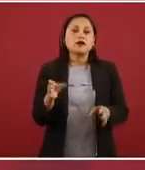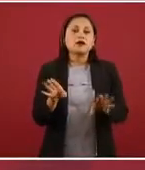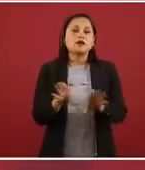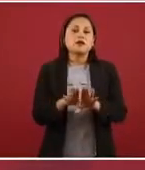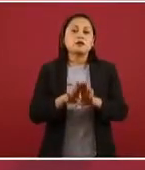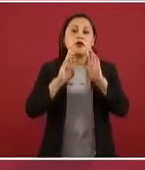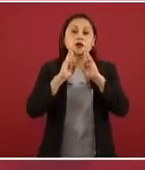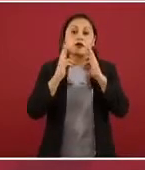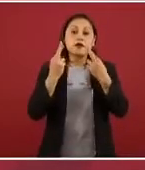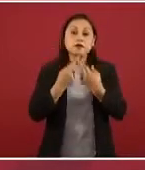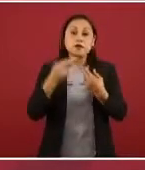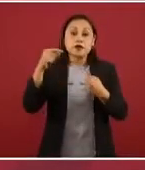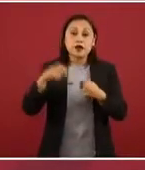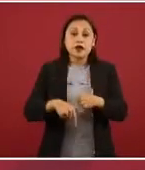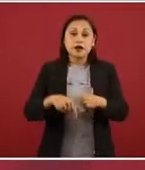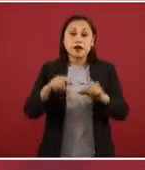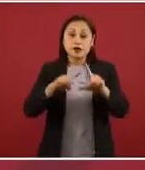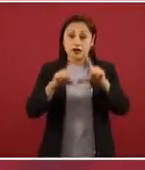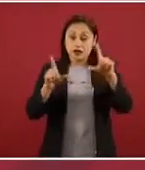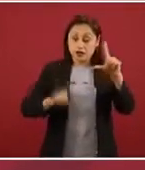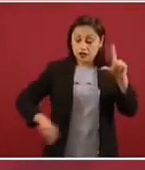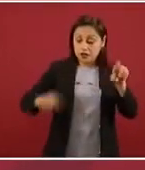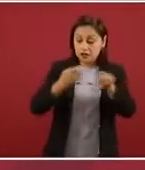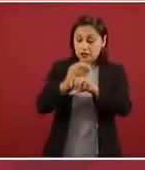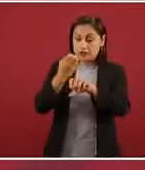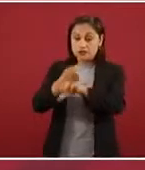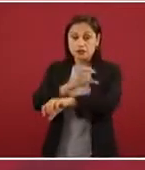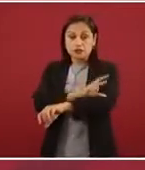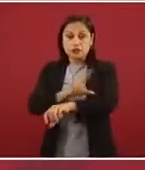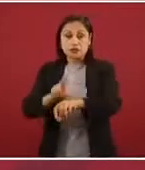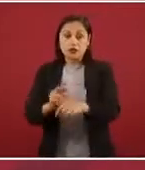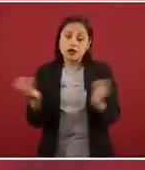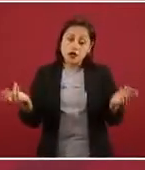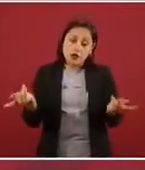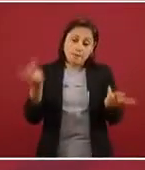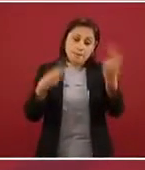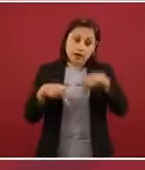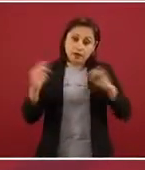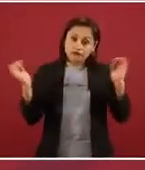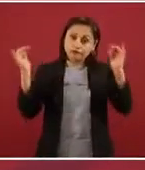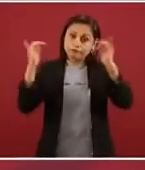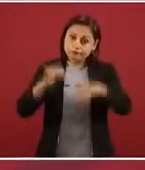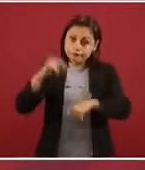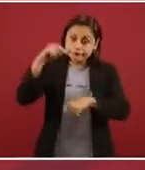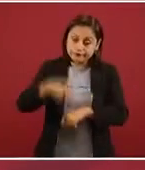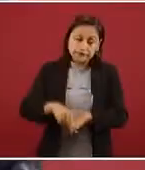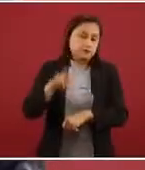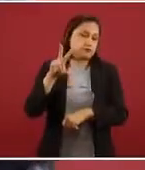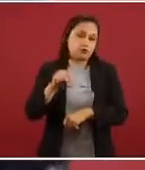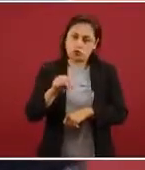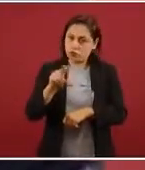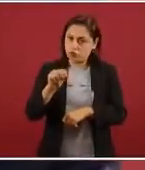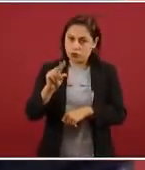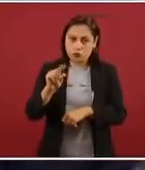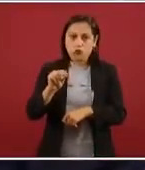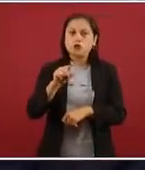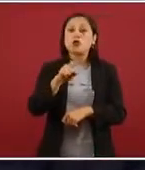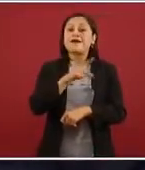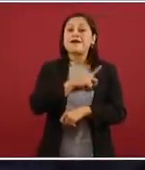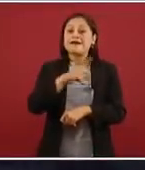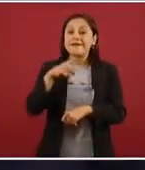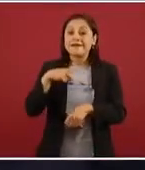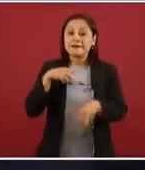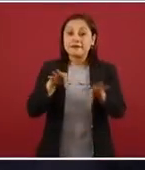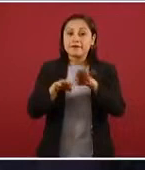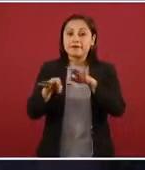frecuentes aquí, porque su trabajo precisamente consiste en estar en las